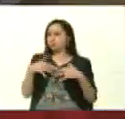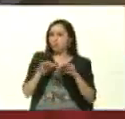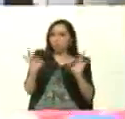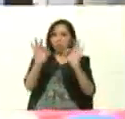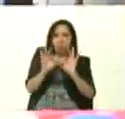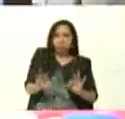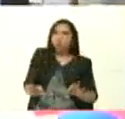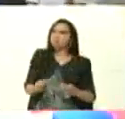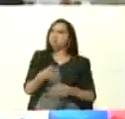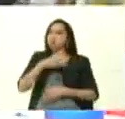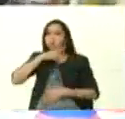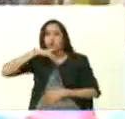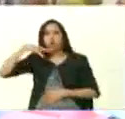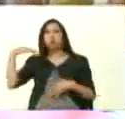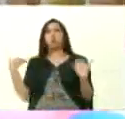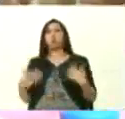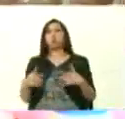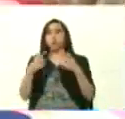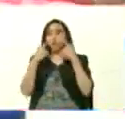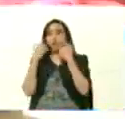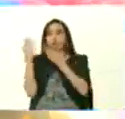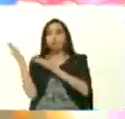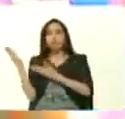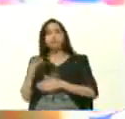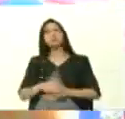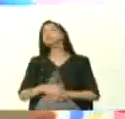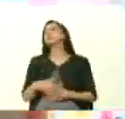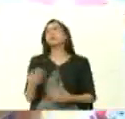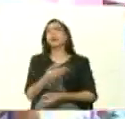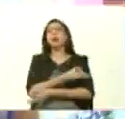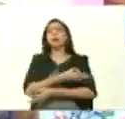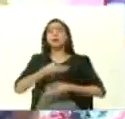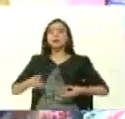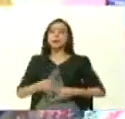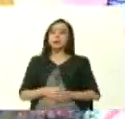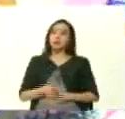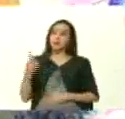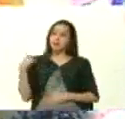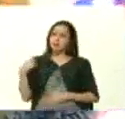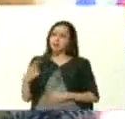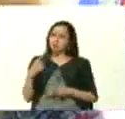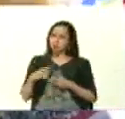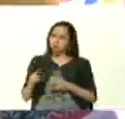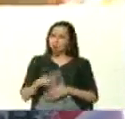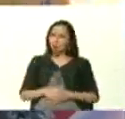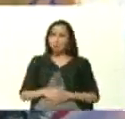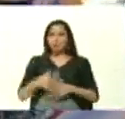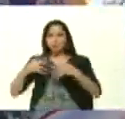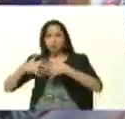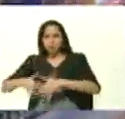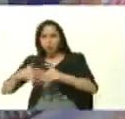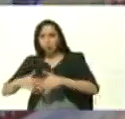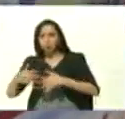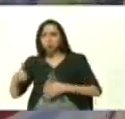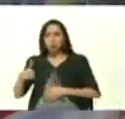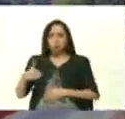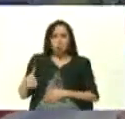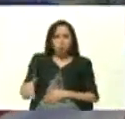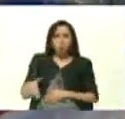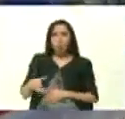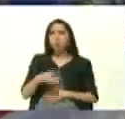es de verdad muy sabroso, ahí lo tiene para que lo pruebe. Excelente. También contamos con otra corporación, Copesca.